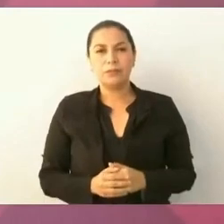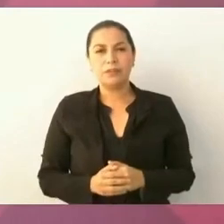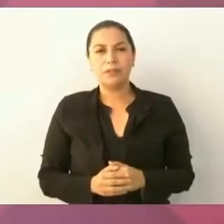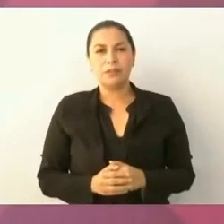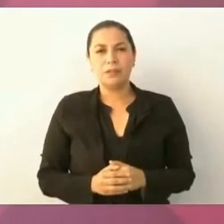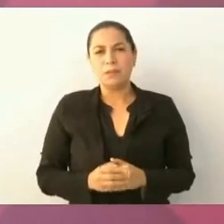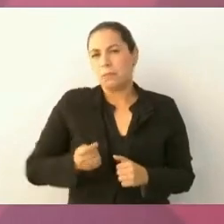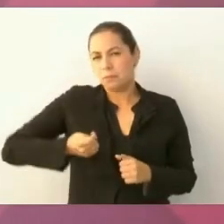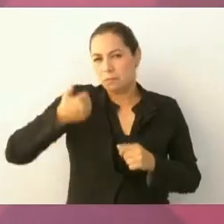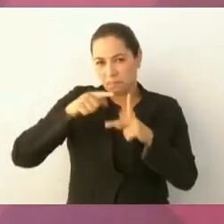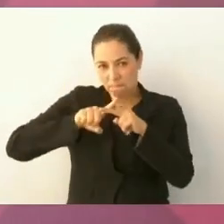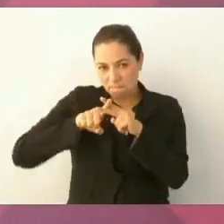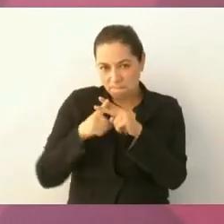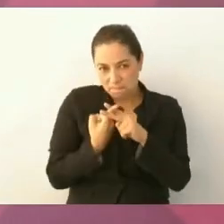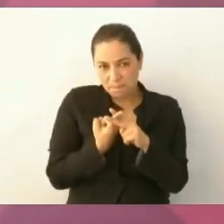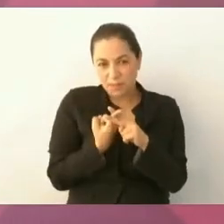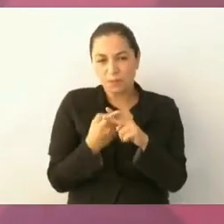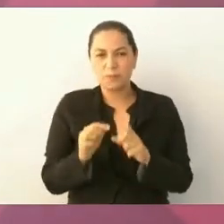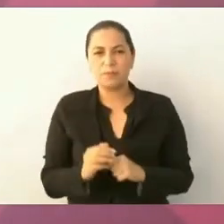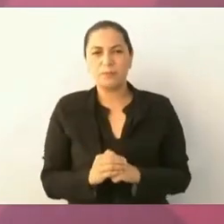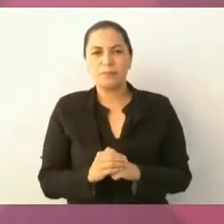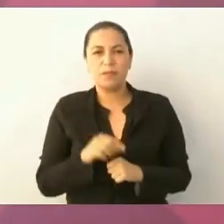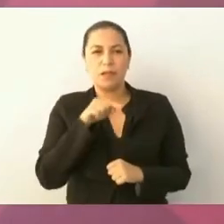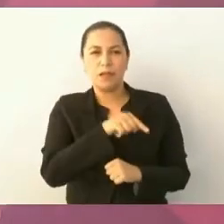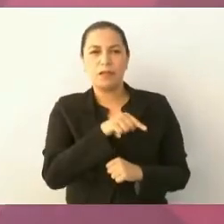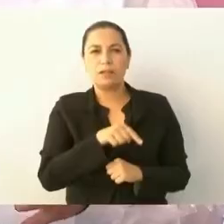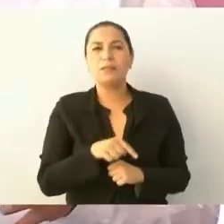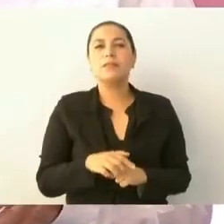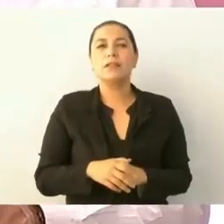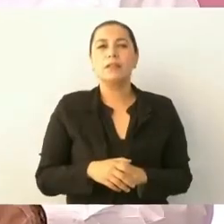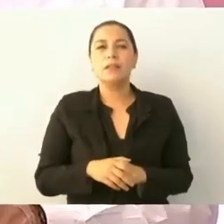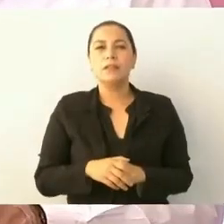llegamos, el salario mínimo era